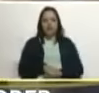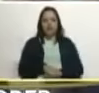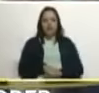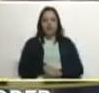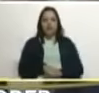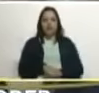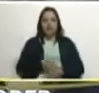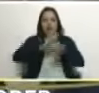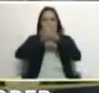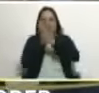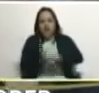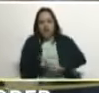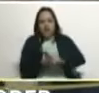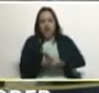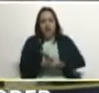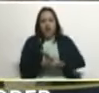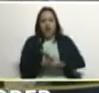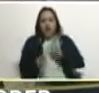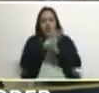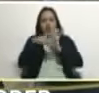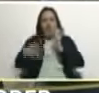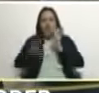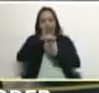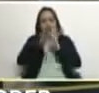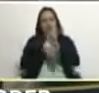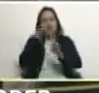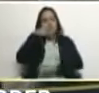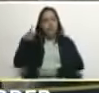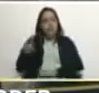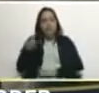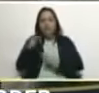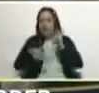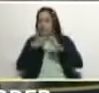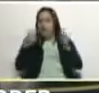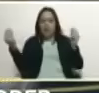los derechos constitucionales del pueblo, nunca más.